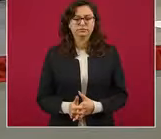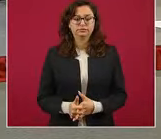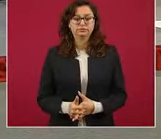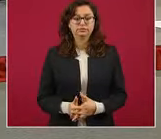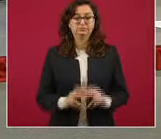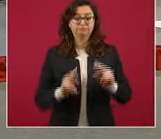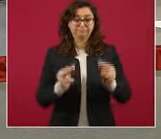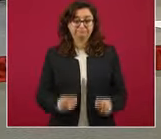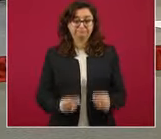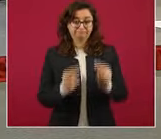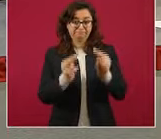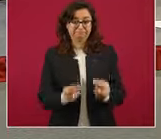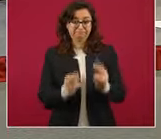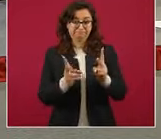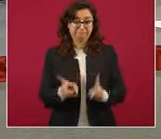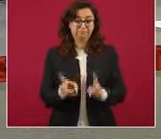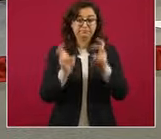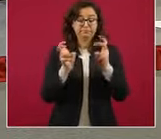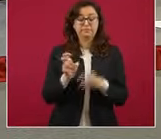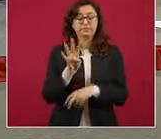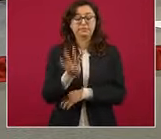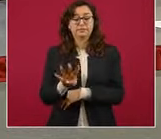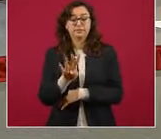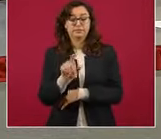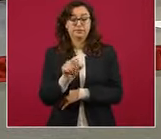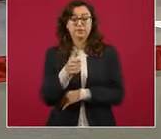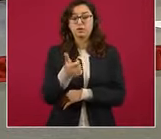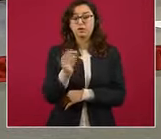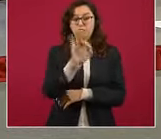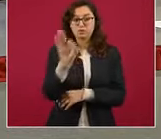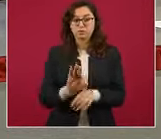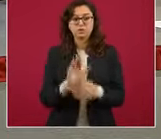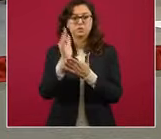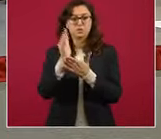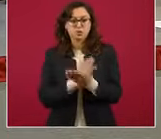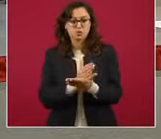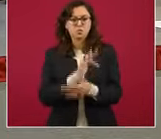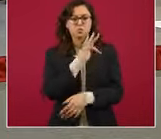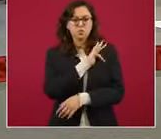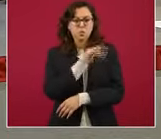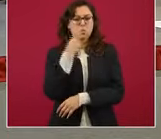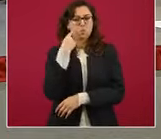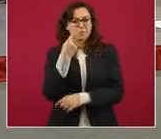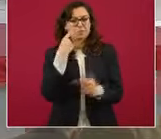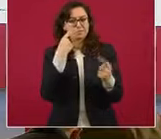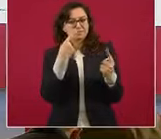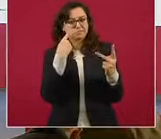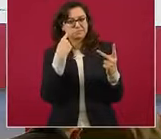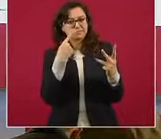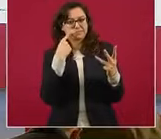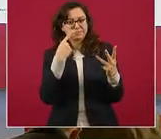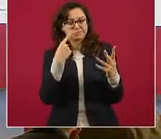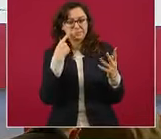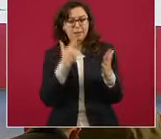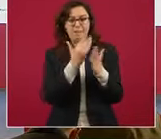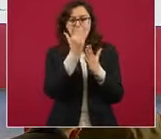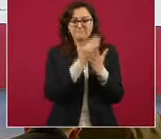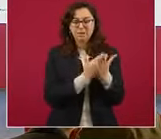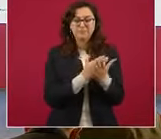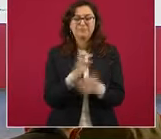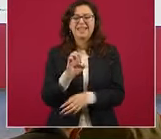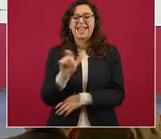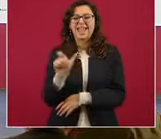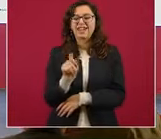negocios, menos 19.6. Y así podemos ir viendo uno a uno todos los delitos. Extorsión,